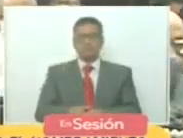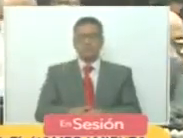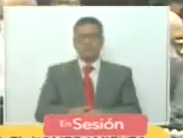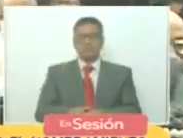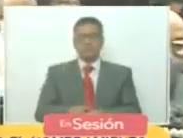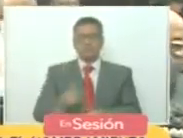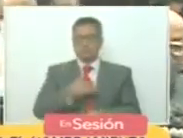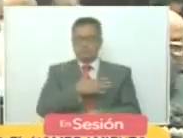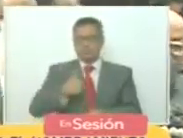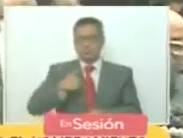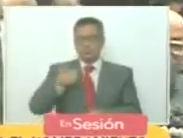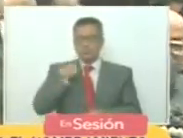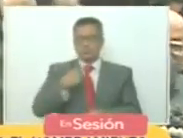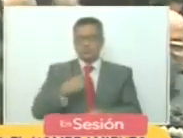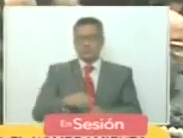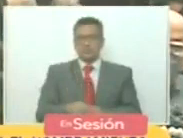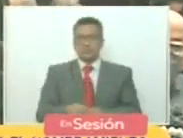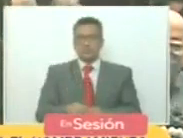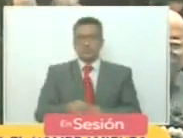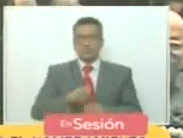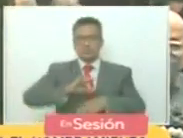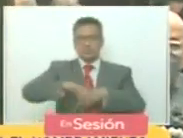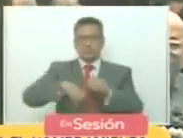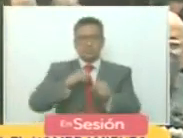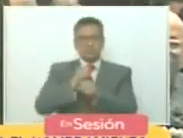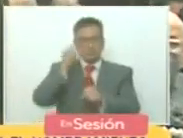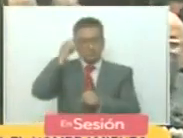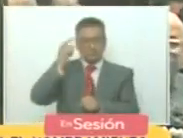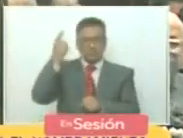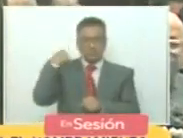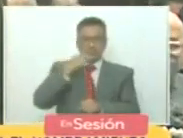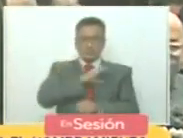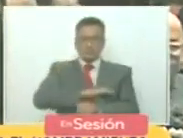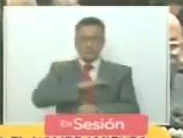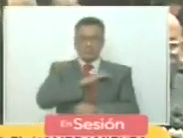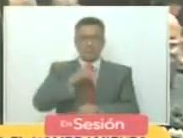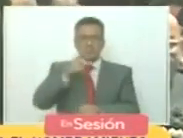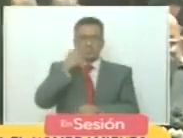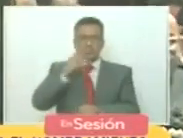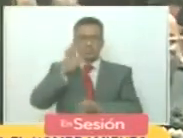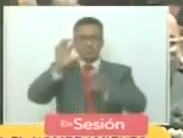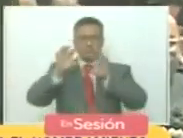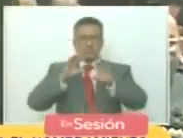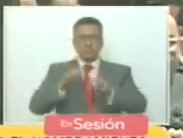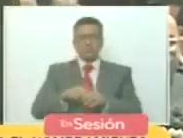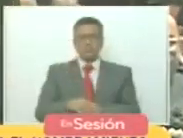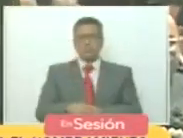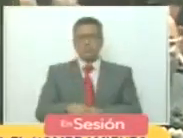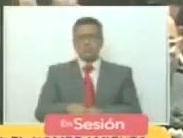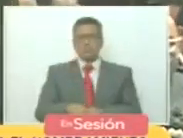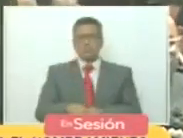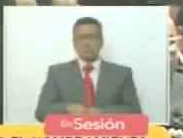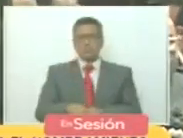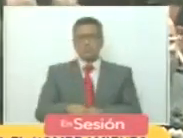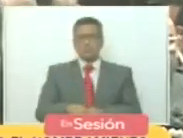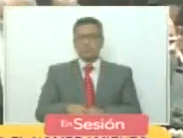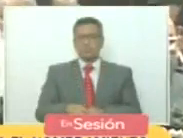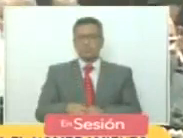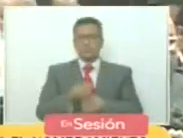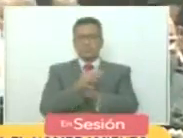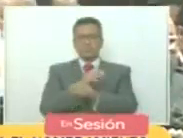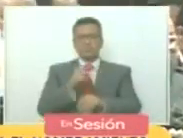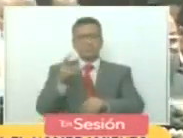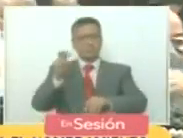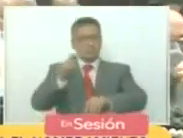quiero decirles que la jornada de ayer de la Comisión de Política Exterior revela el nuevo